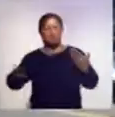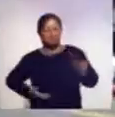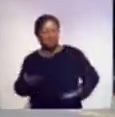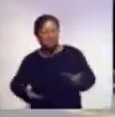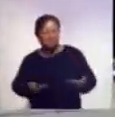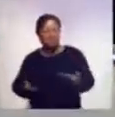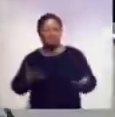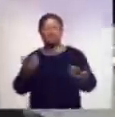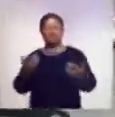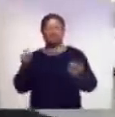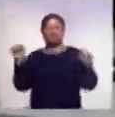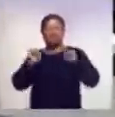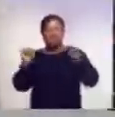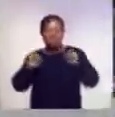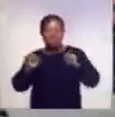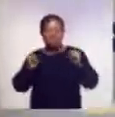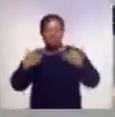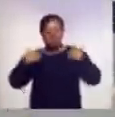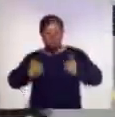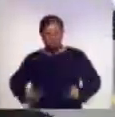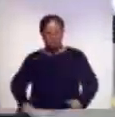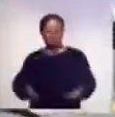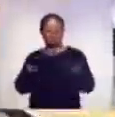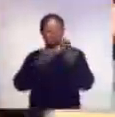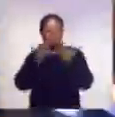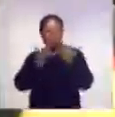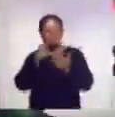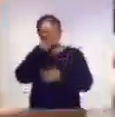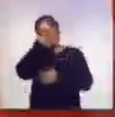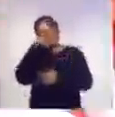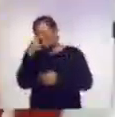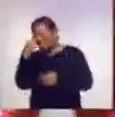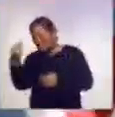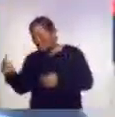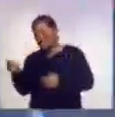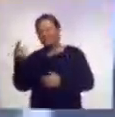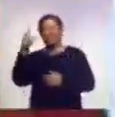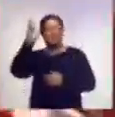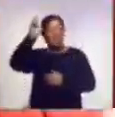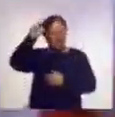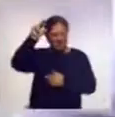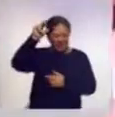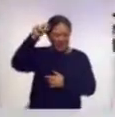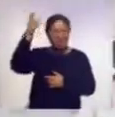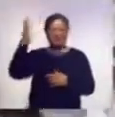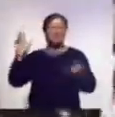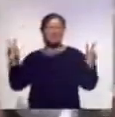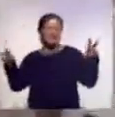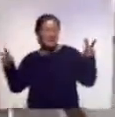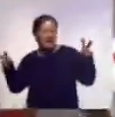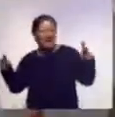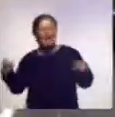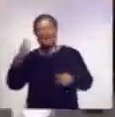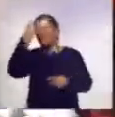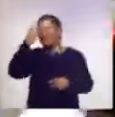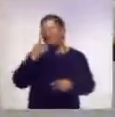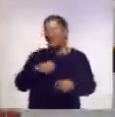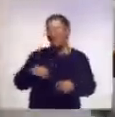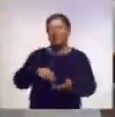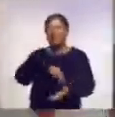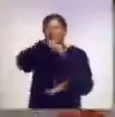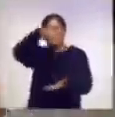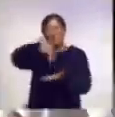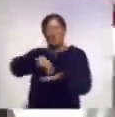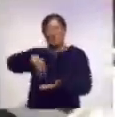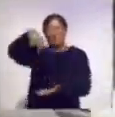de personajes de cuentos infantiles como Pinocho, conejos, hadas y leones, así como zanqueros y huehues. También jóvenes